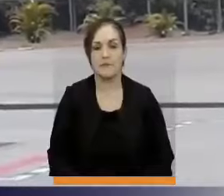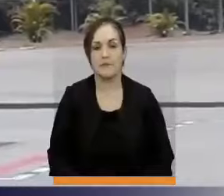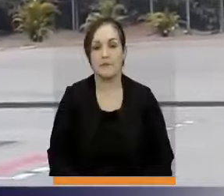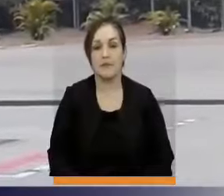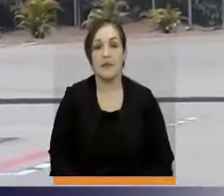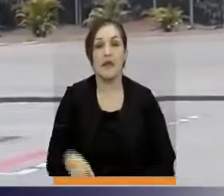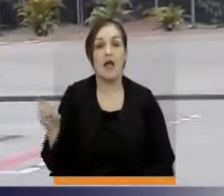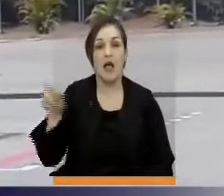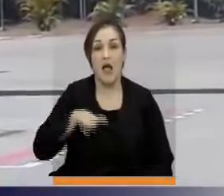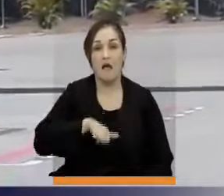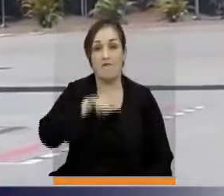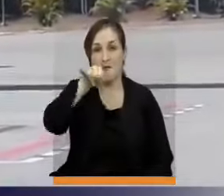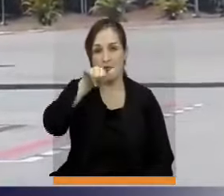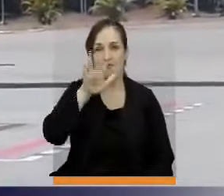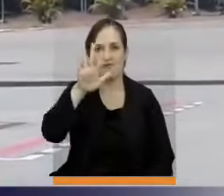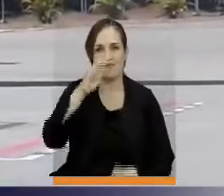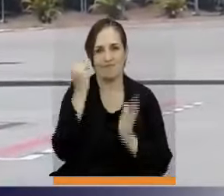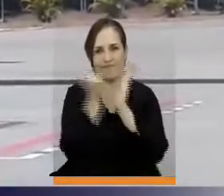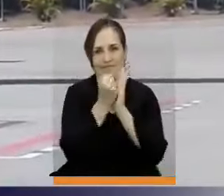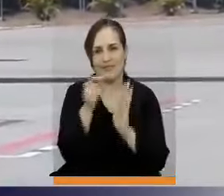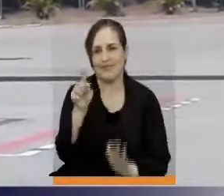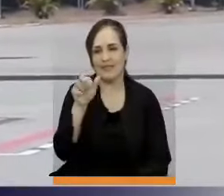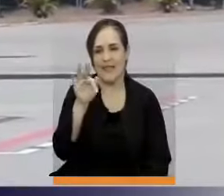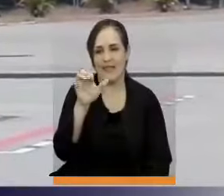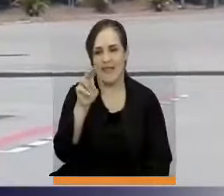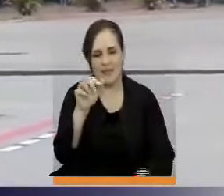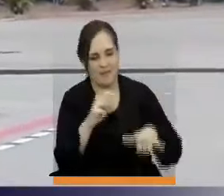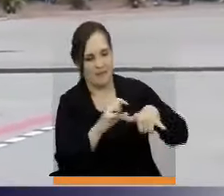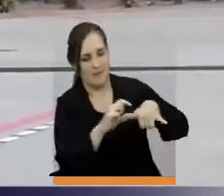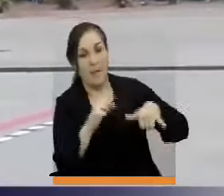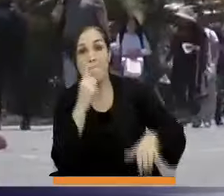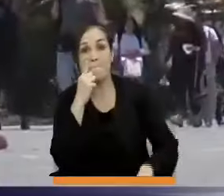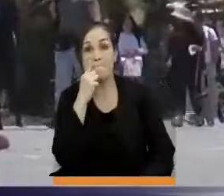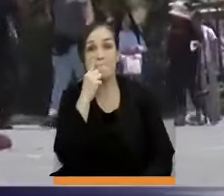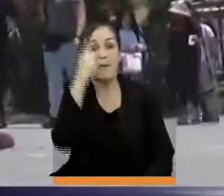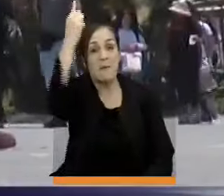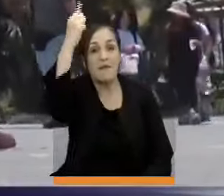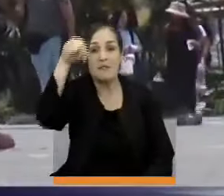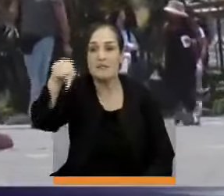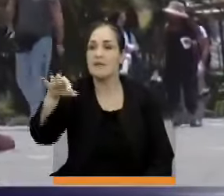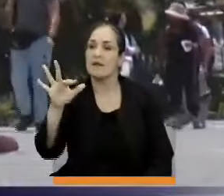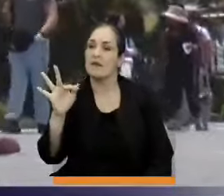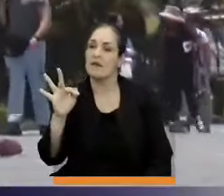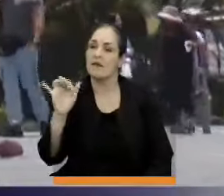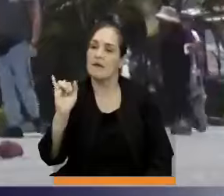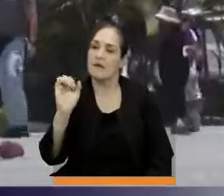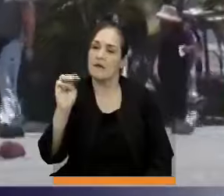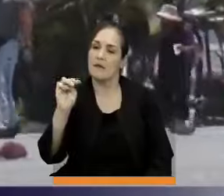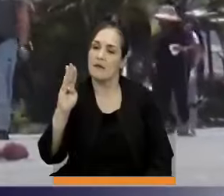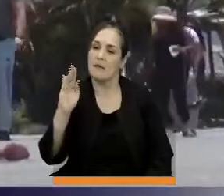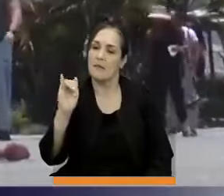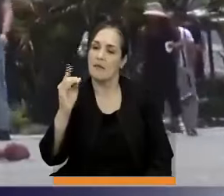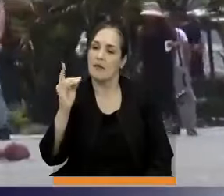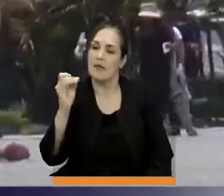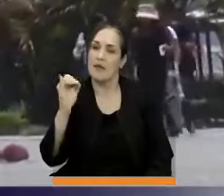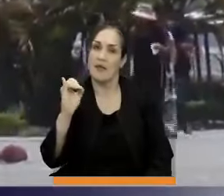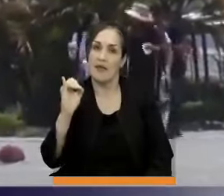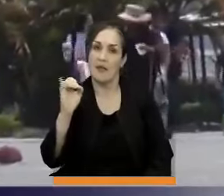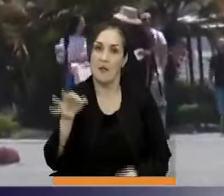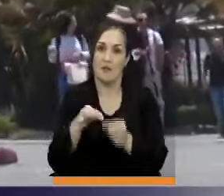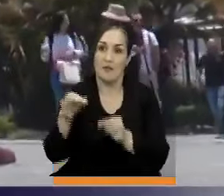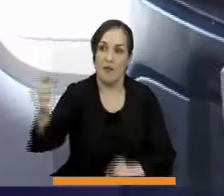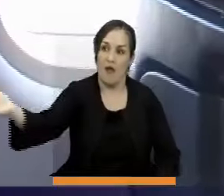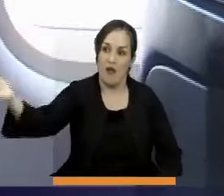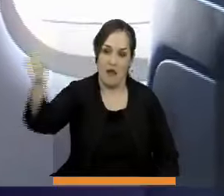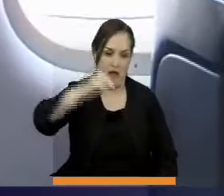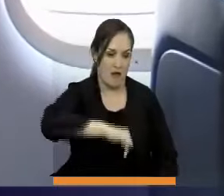Este es el avión de Satena que por primera vez voló directamente desde Timbiquí al Aeropuerto Internacional Alfonso Bonilla Aragón de Palmira, trayendo 19